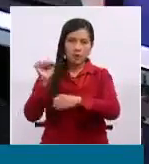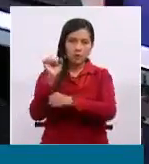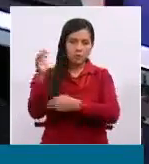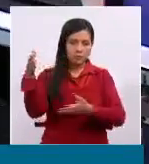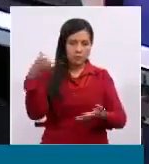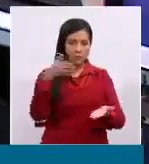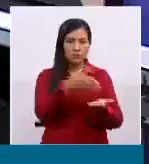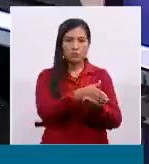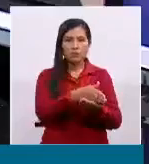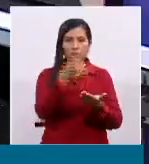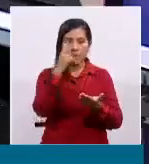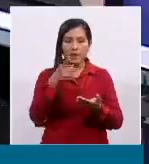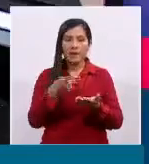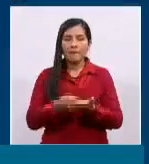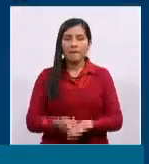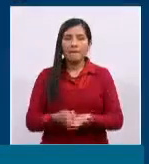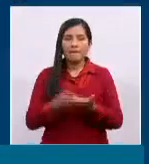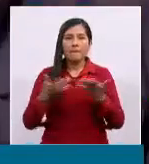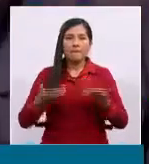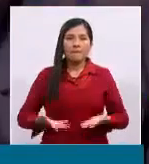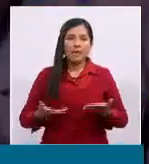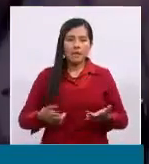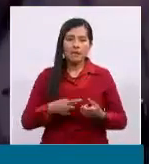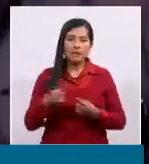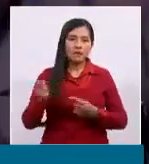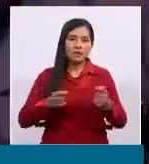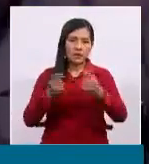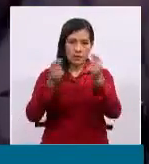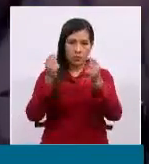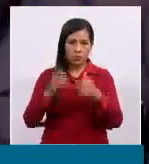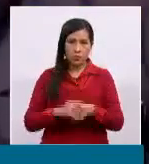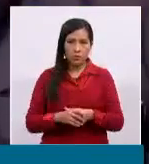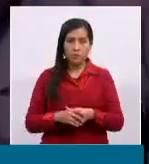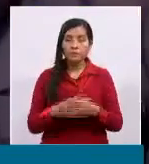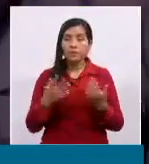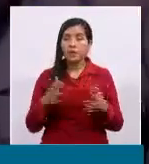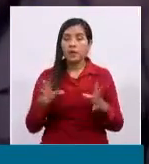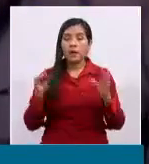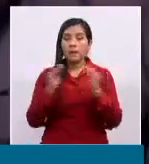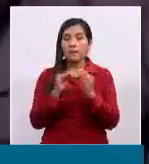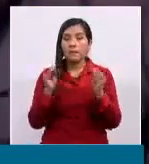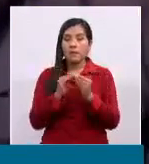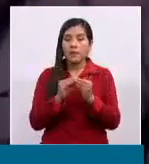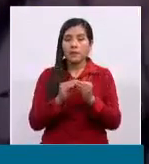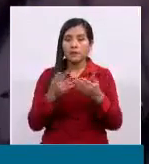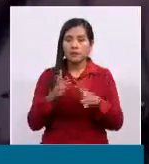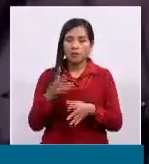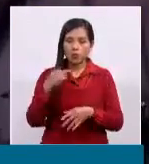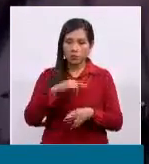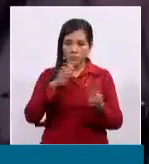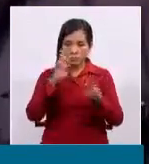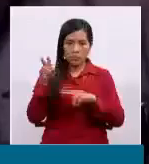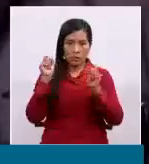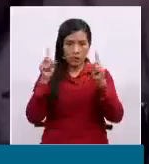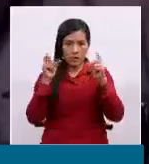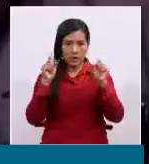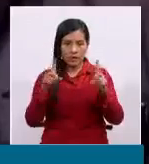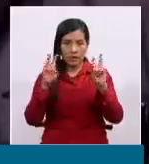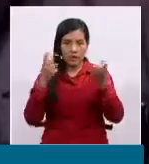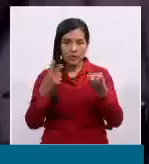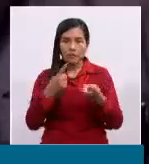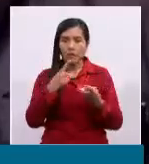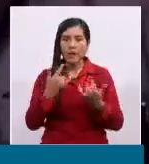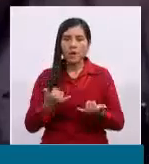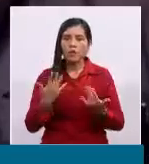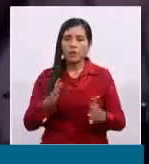los del transporte pesado. Y en ese entendido, compañero,